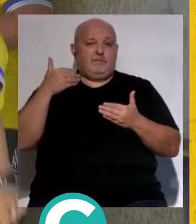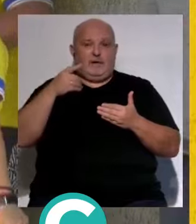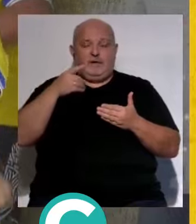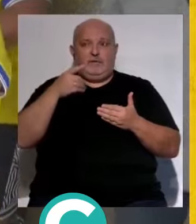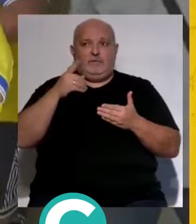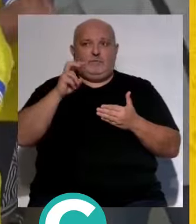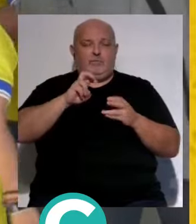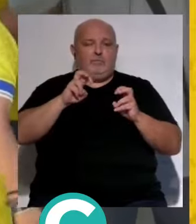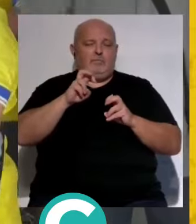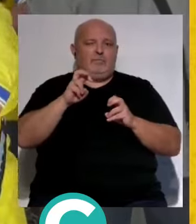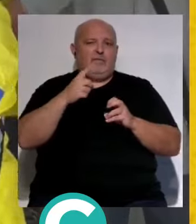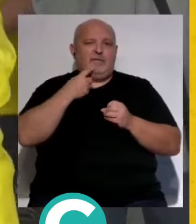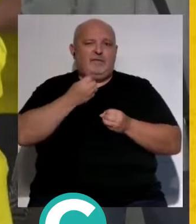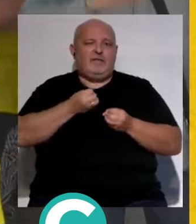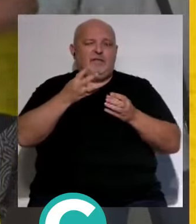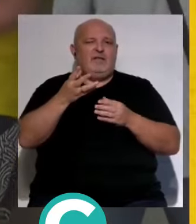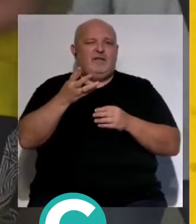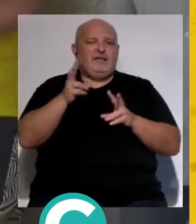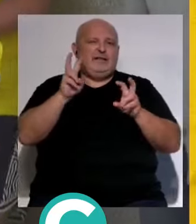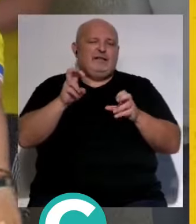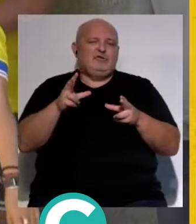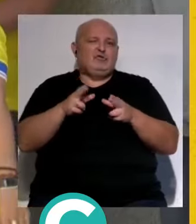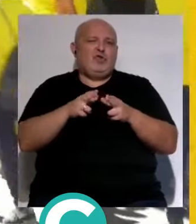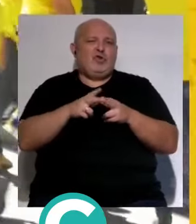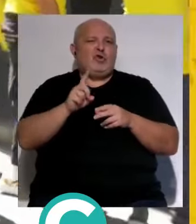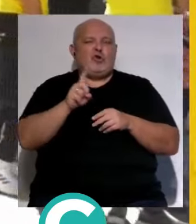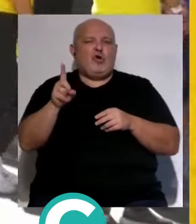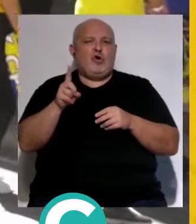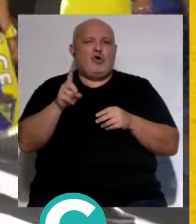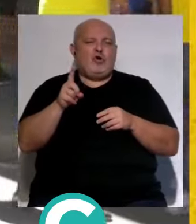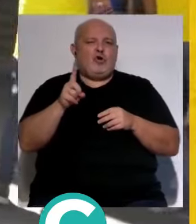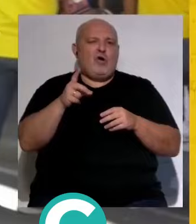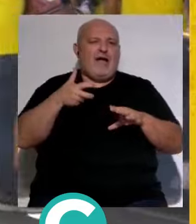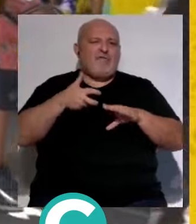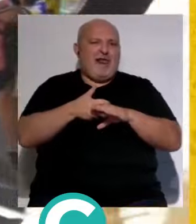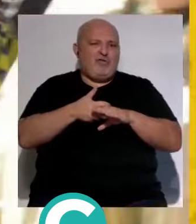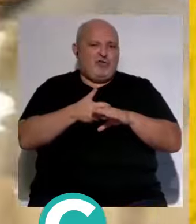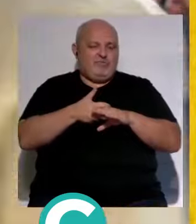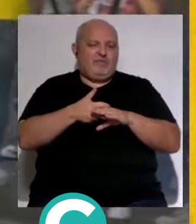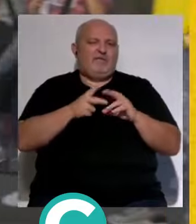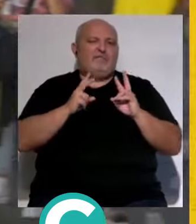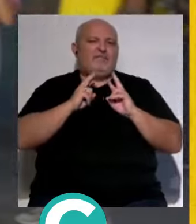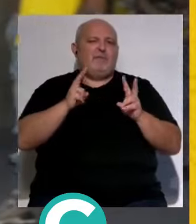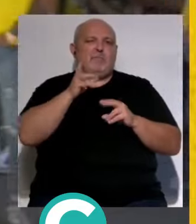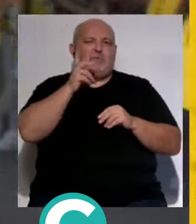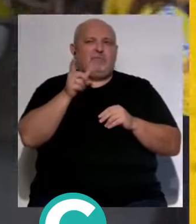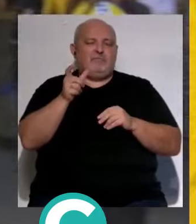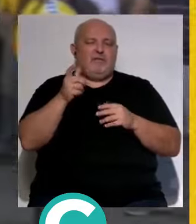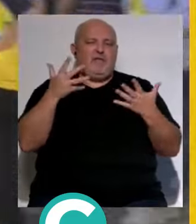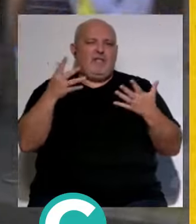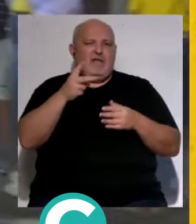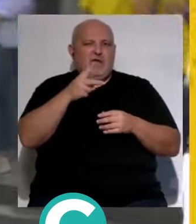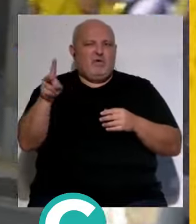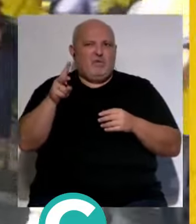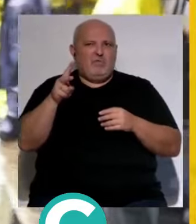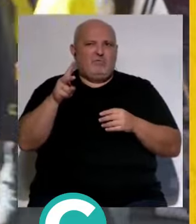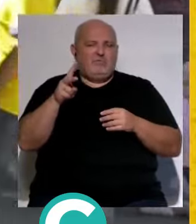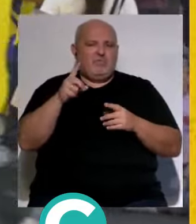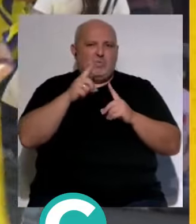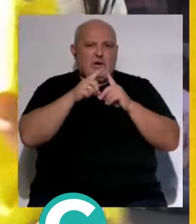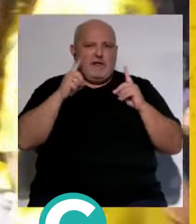ha sacado a la palestra esa figura de socio no abonado, que tiene algunas ventajas por el módico precio de 10 euros al cabo